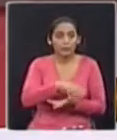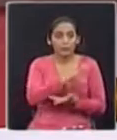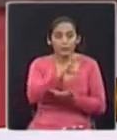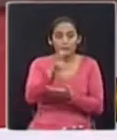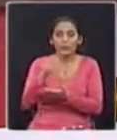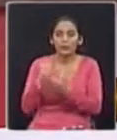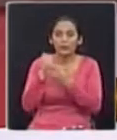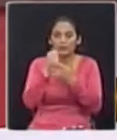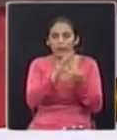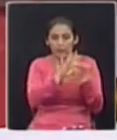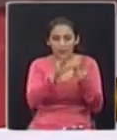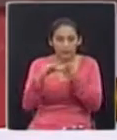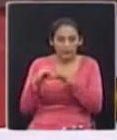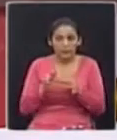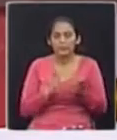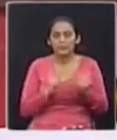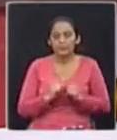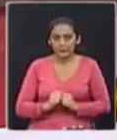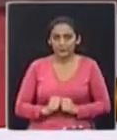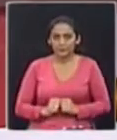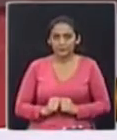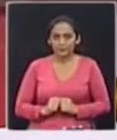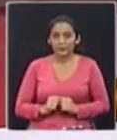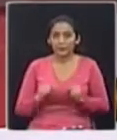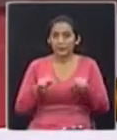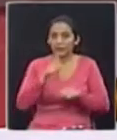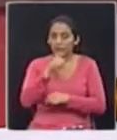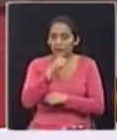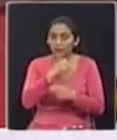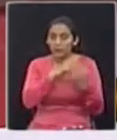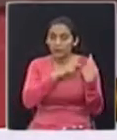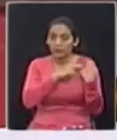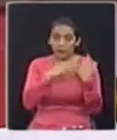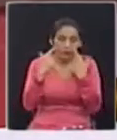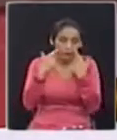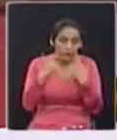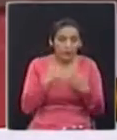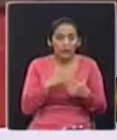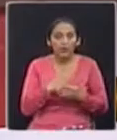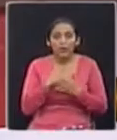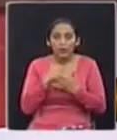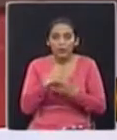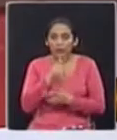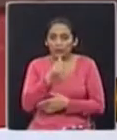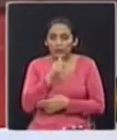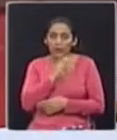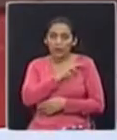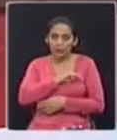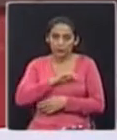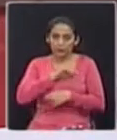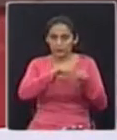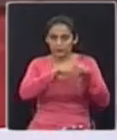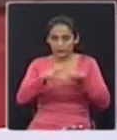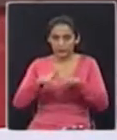con este modelo serían administradas por los gobiernos provisionales de manera directa.